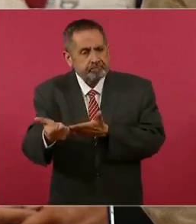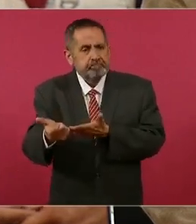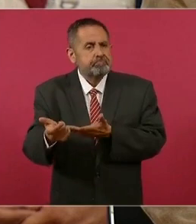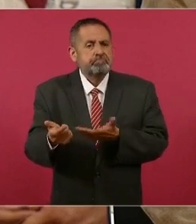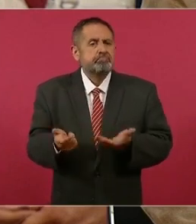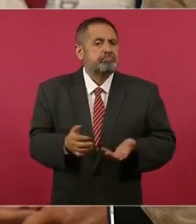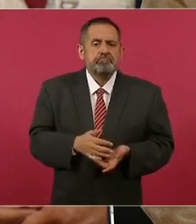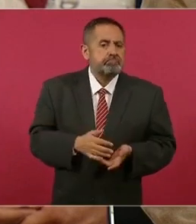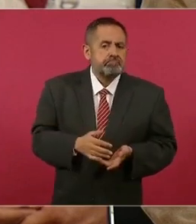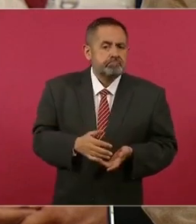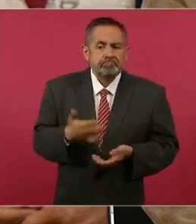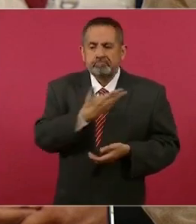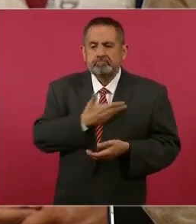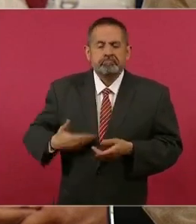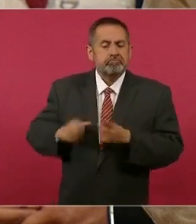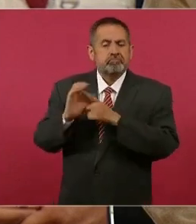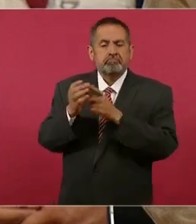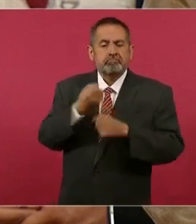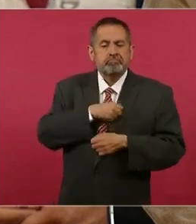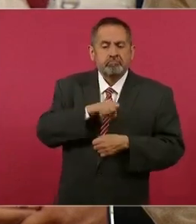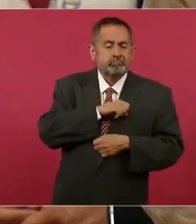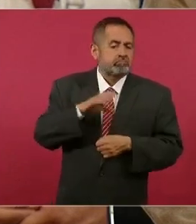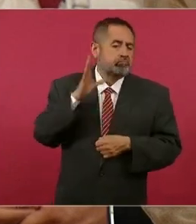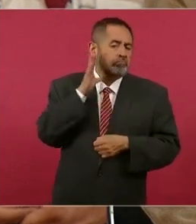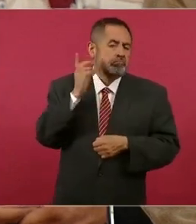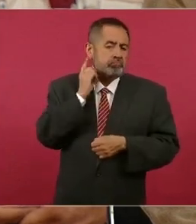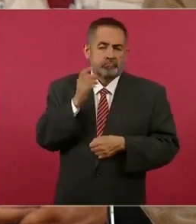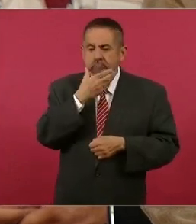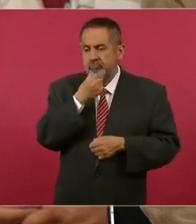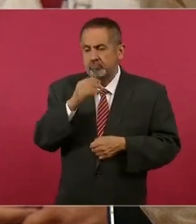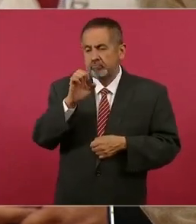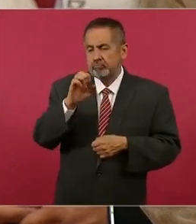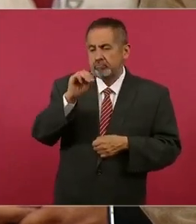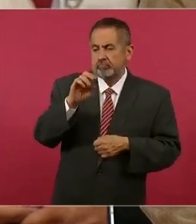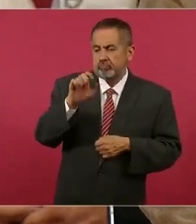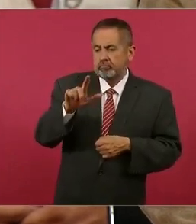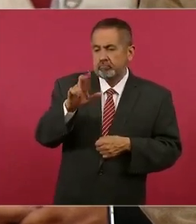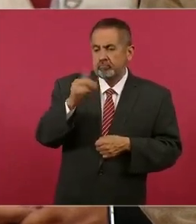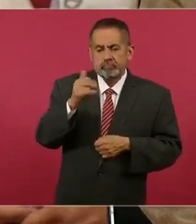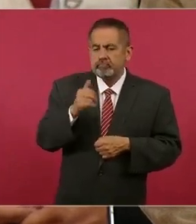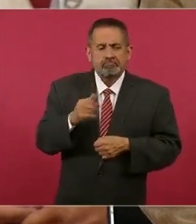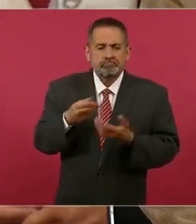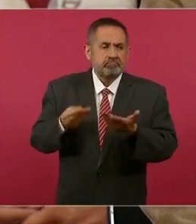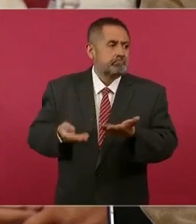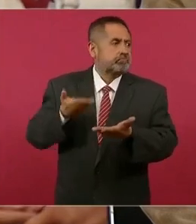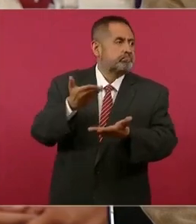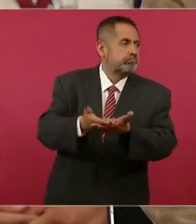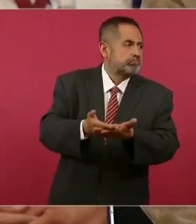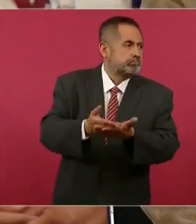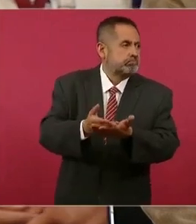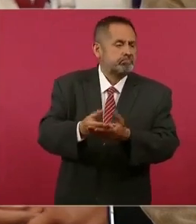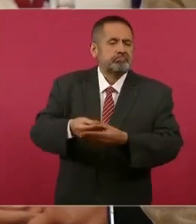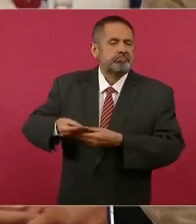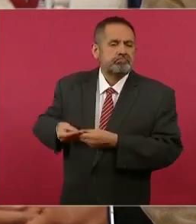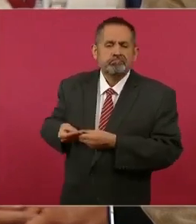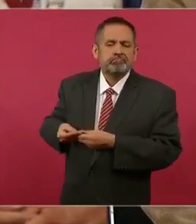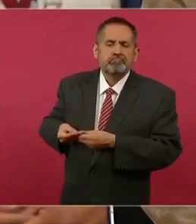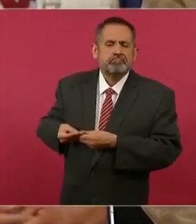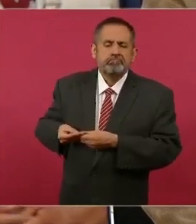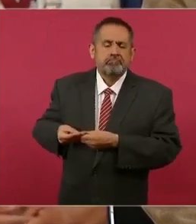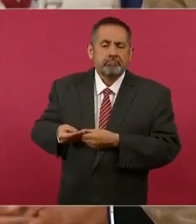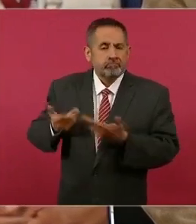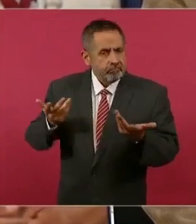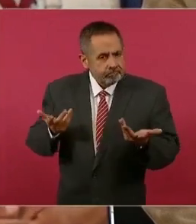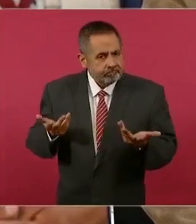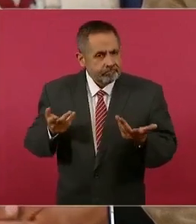pero el presidente de la Comisión de Salud, tengo entendido, de la Cámara de Diputados, Emanuel Reyes, no bajó estas iniciativas, pero posteriormente